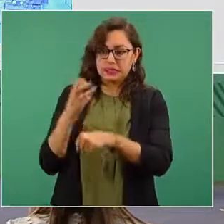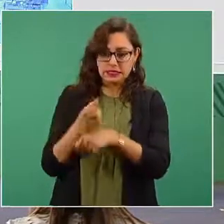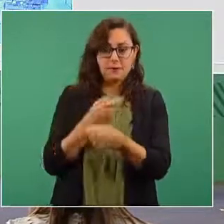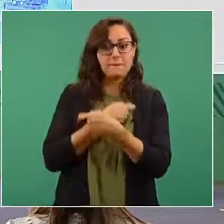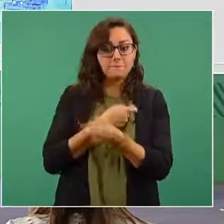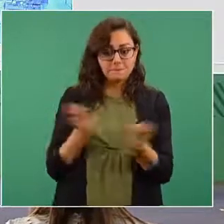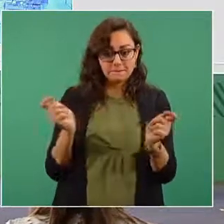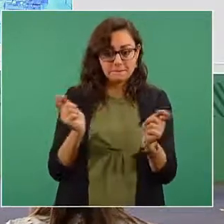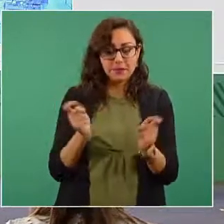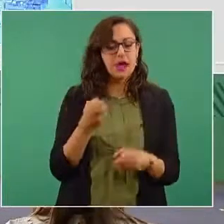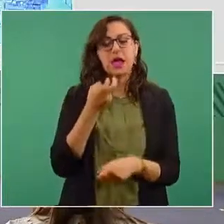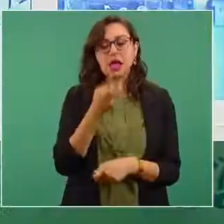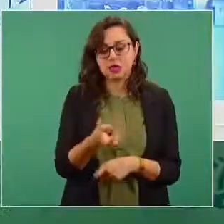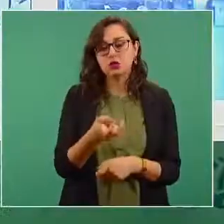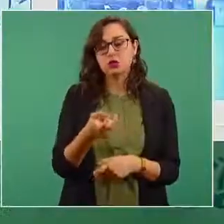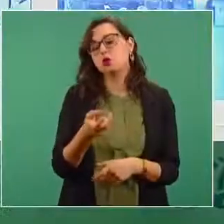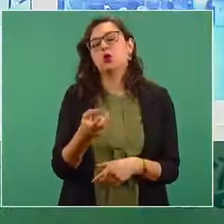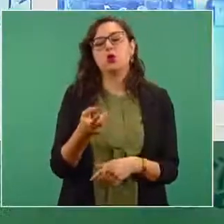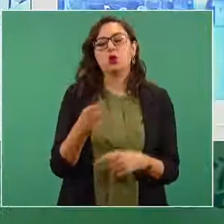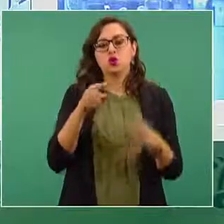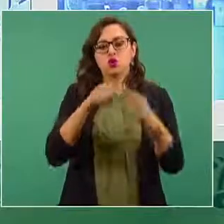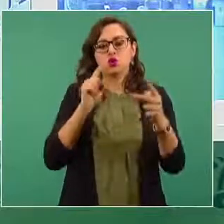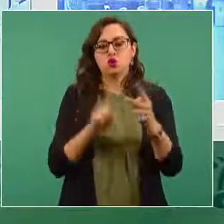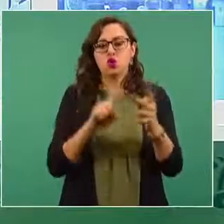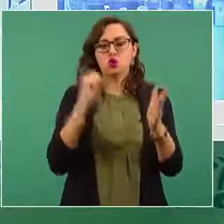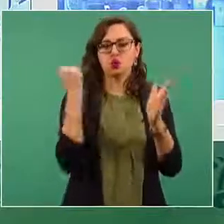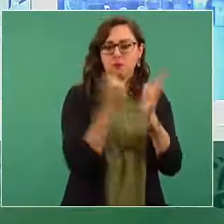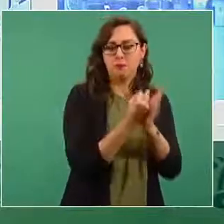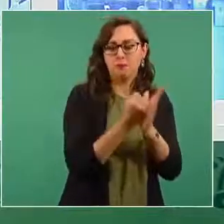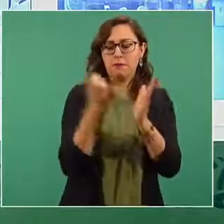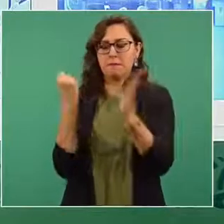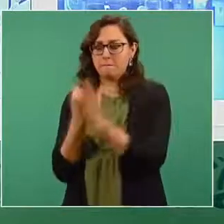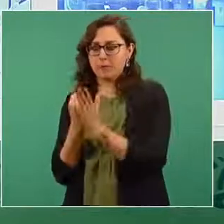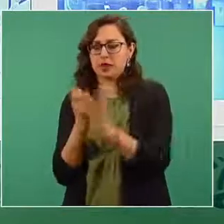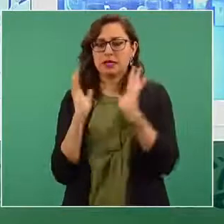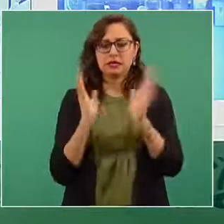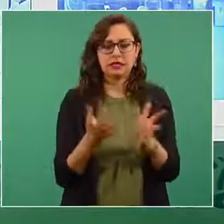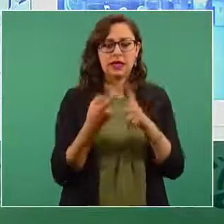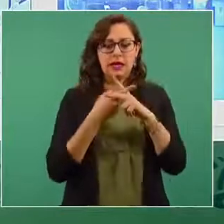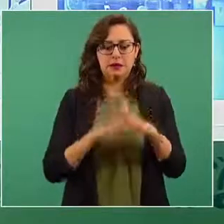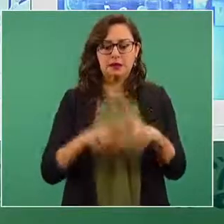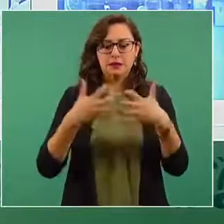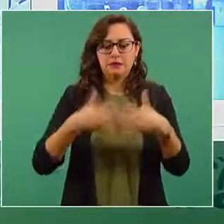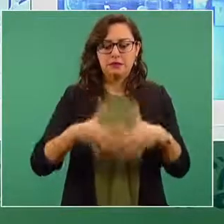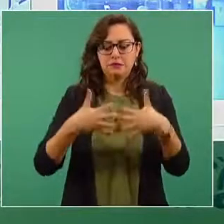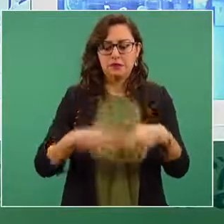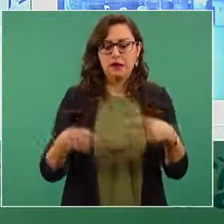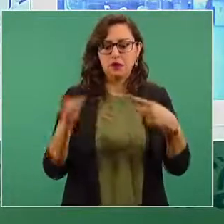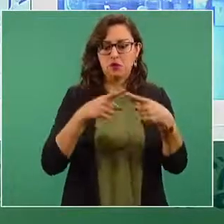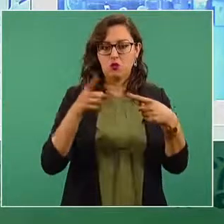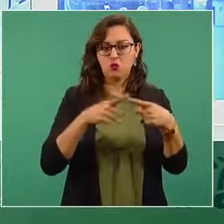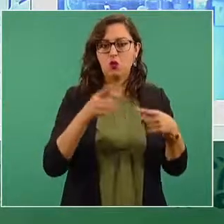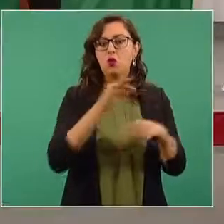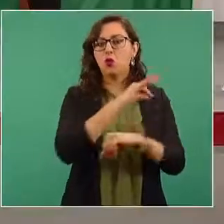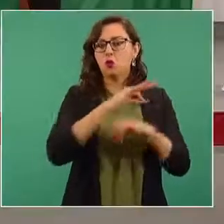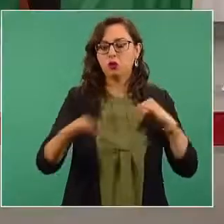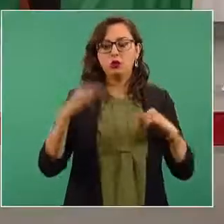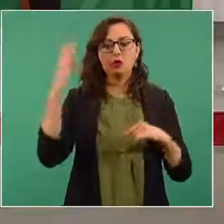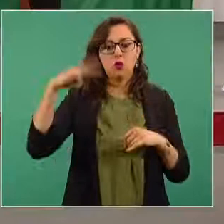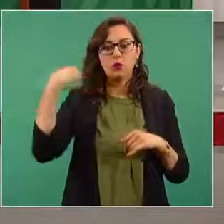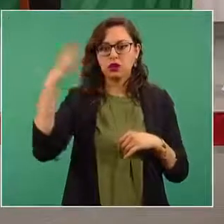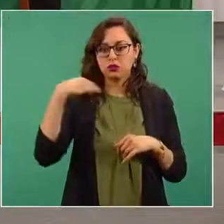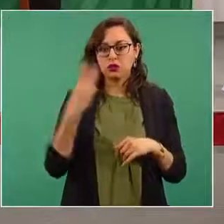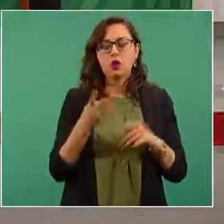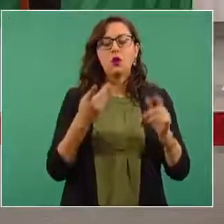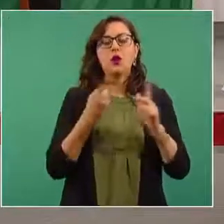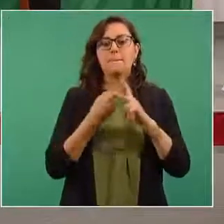las vacunas de CanSino y de AstraZeneca. La de CanSino confirmado se empieza a usar fines de marzo. La siguiente,